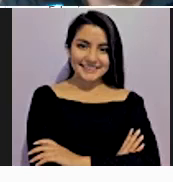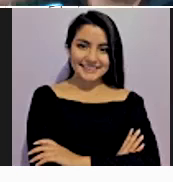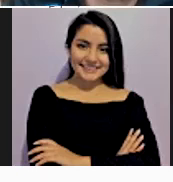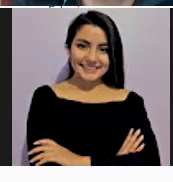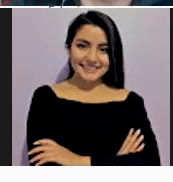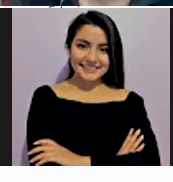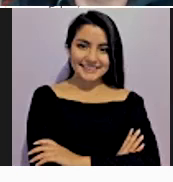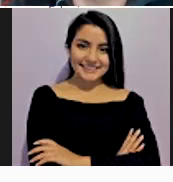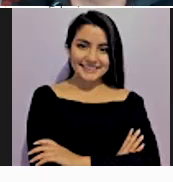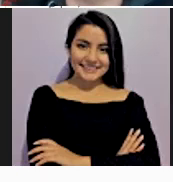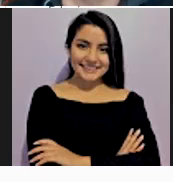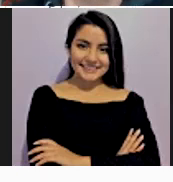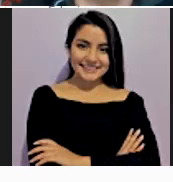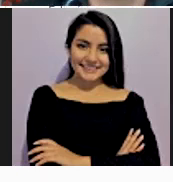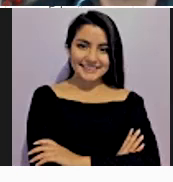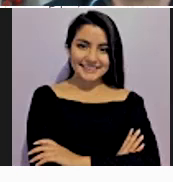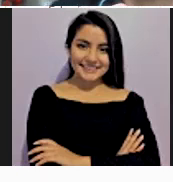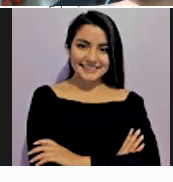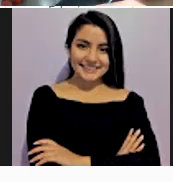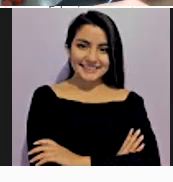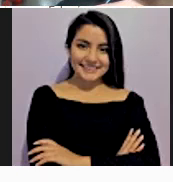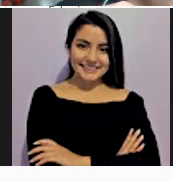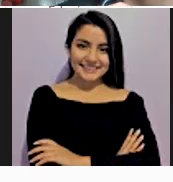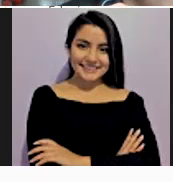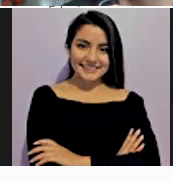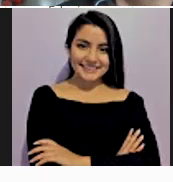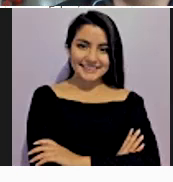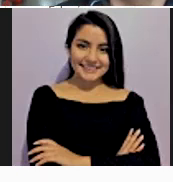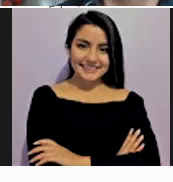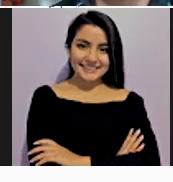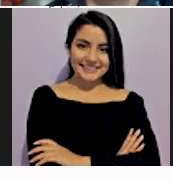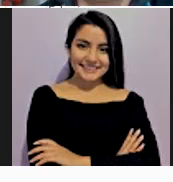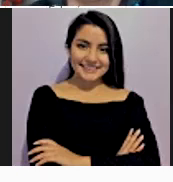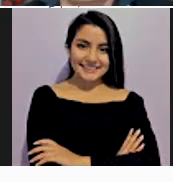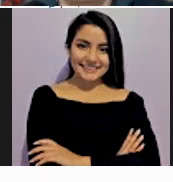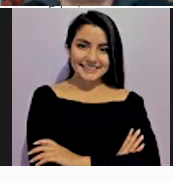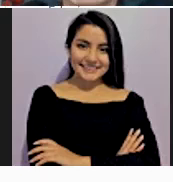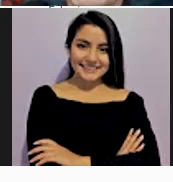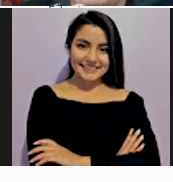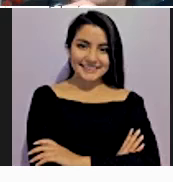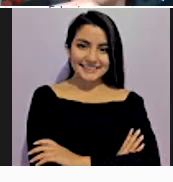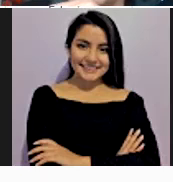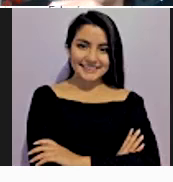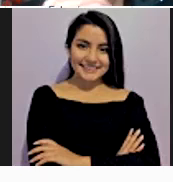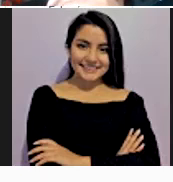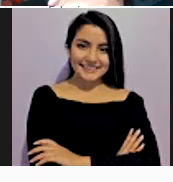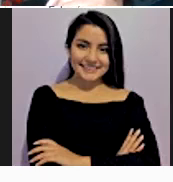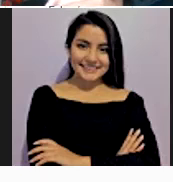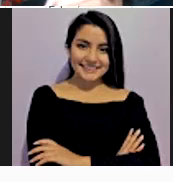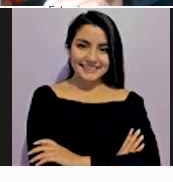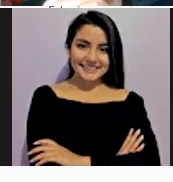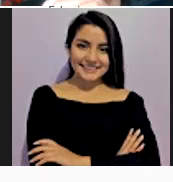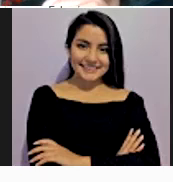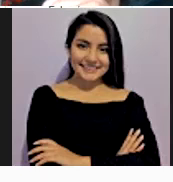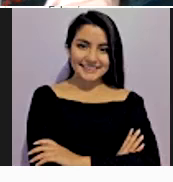para adentro, cerca de Baños, es Patate, ¿ya? Pues ahí está haciendo estudio para un proyecto riego. Entonces, hay,